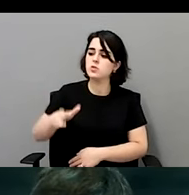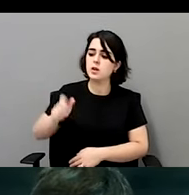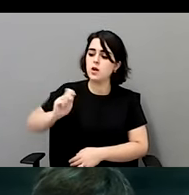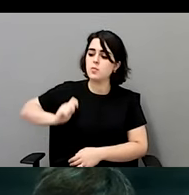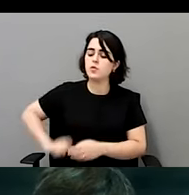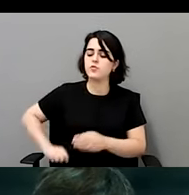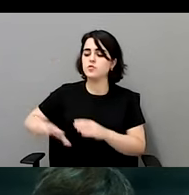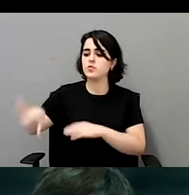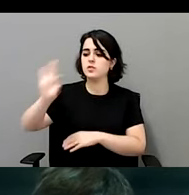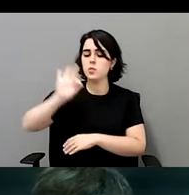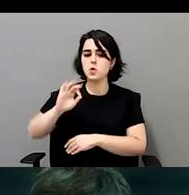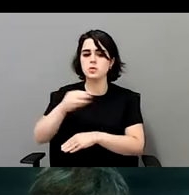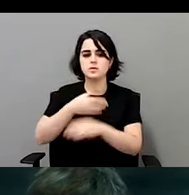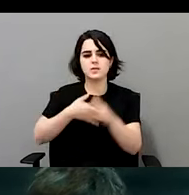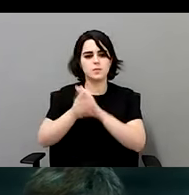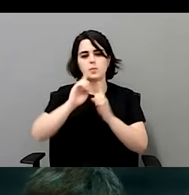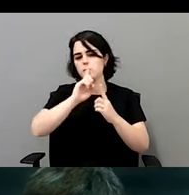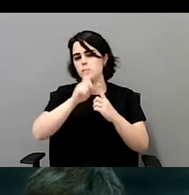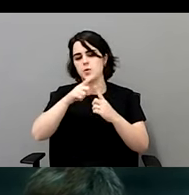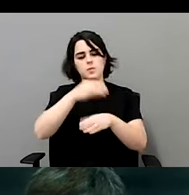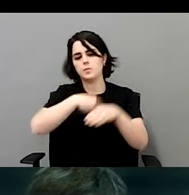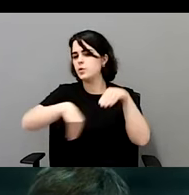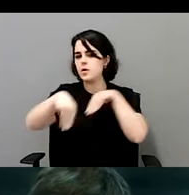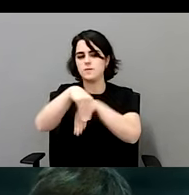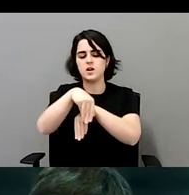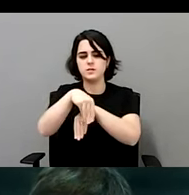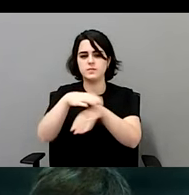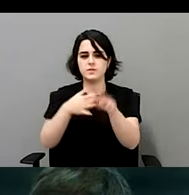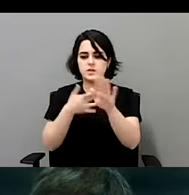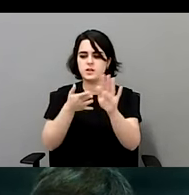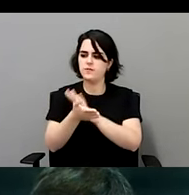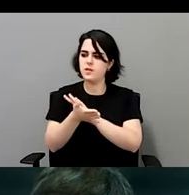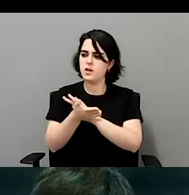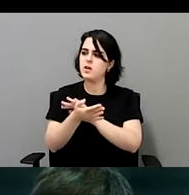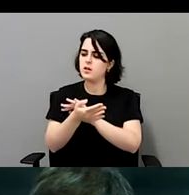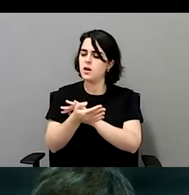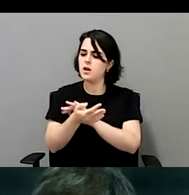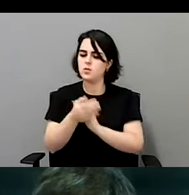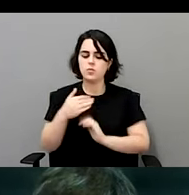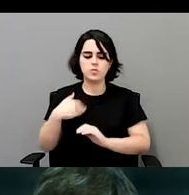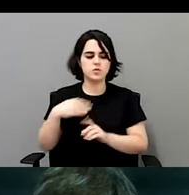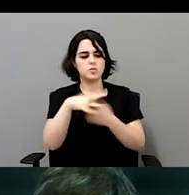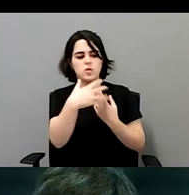Porque claro, tienes que saber colocarte en mi lugar para ser mis manos.